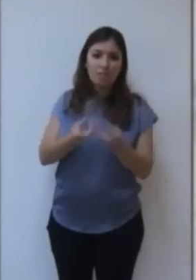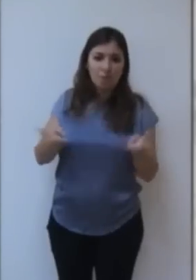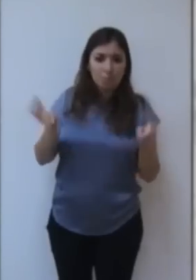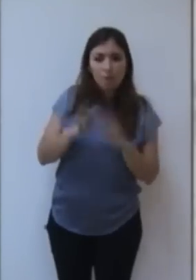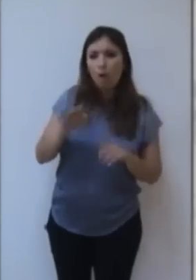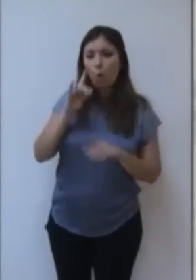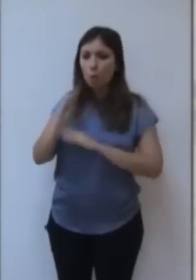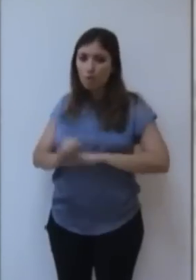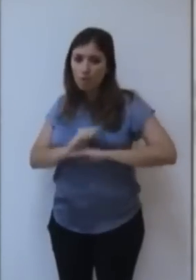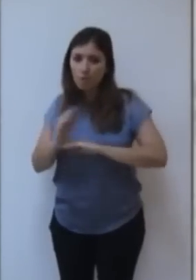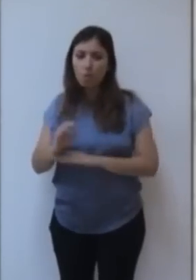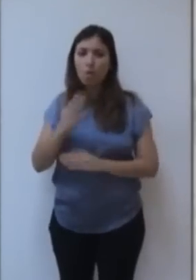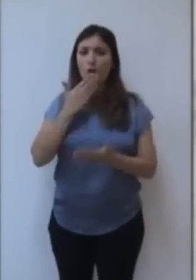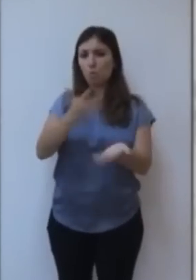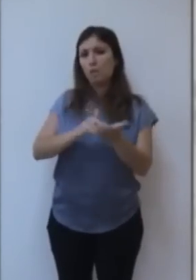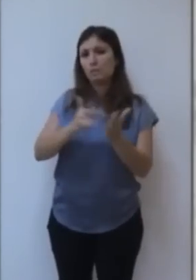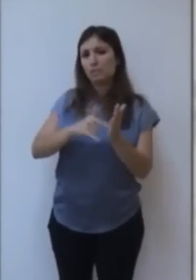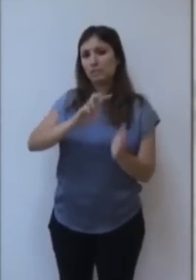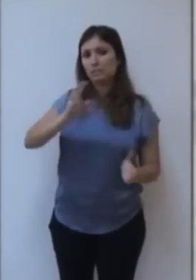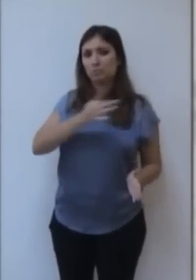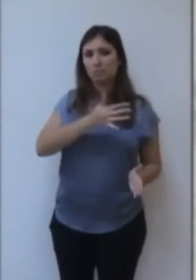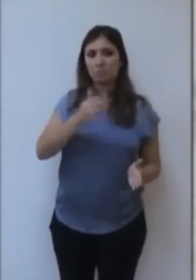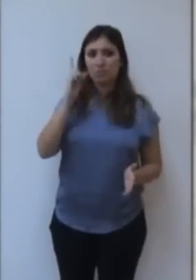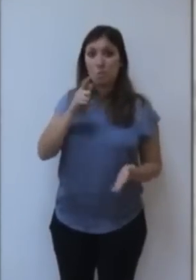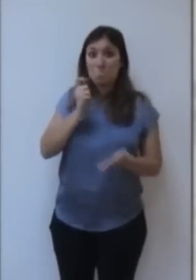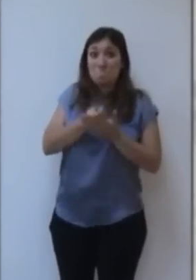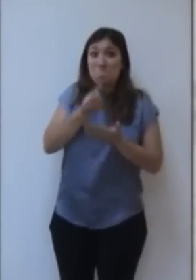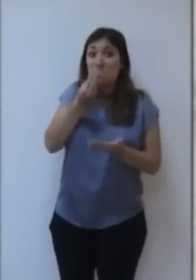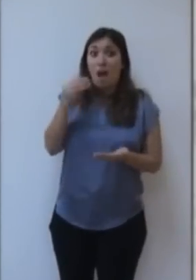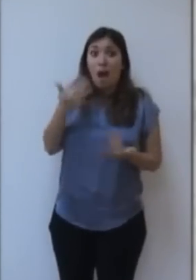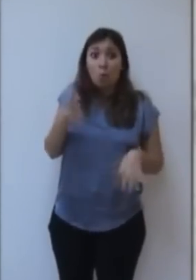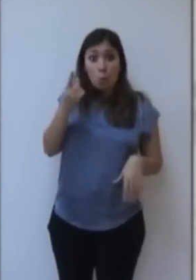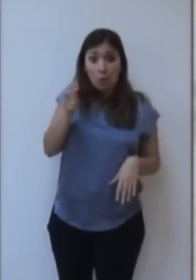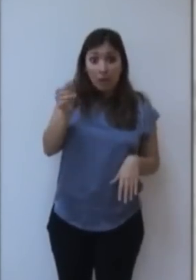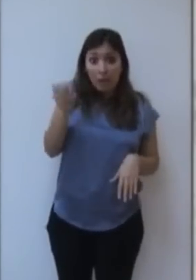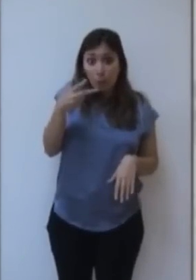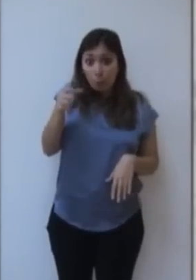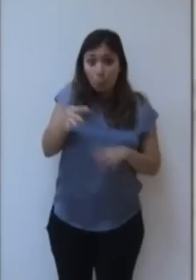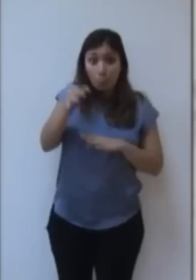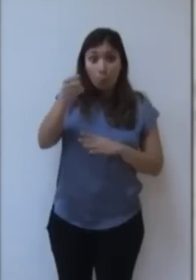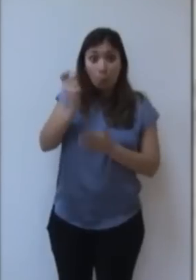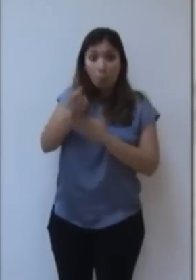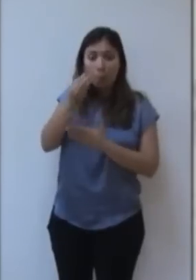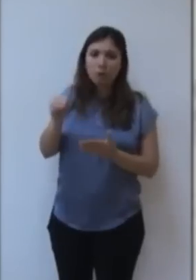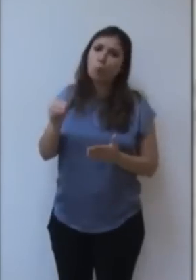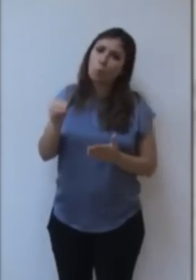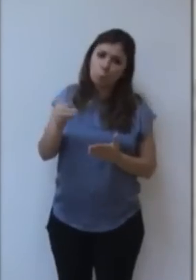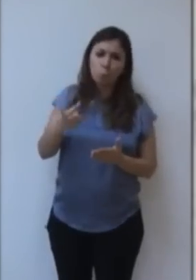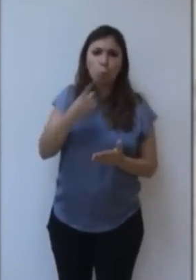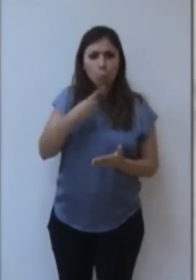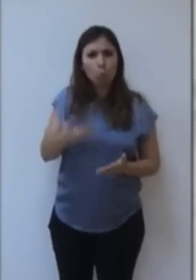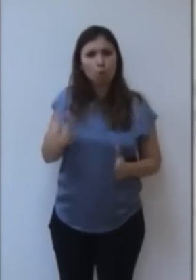los cuidadores, de las ayudas técnicas, etcétera. Cualquier euro de más es un coste importante. Hablábamos de